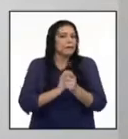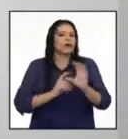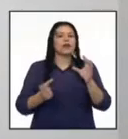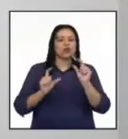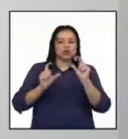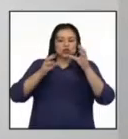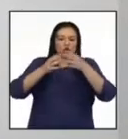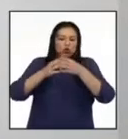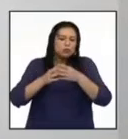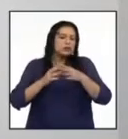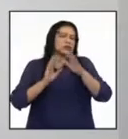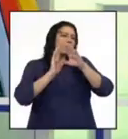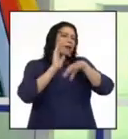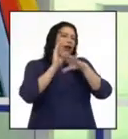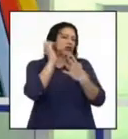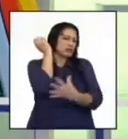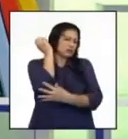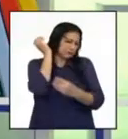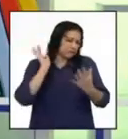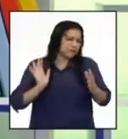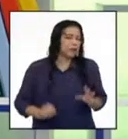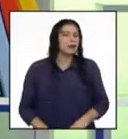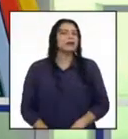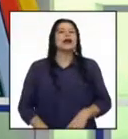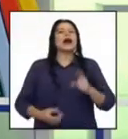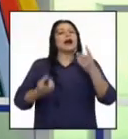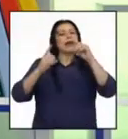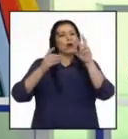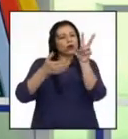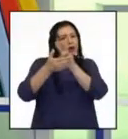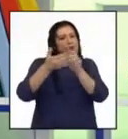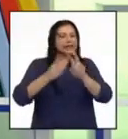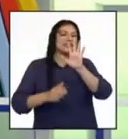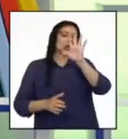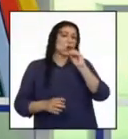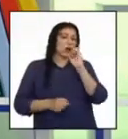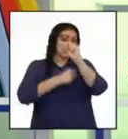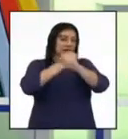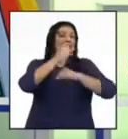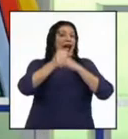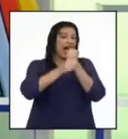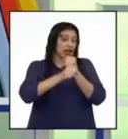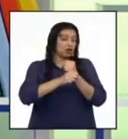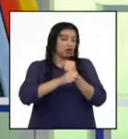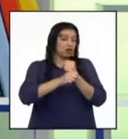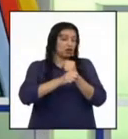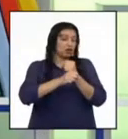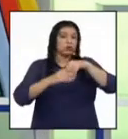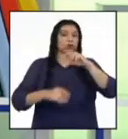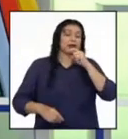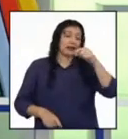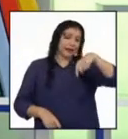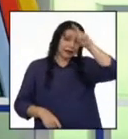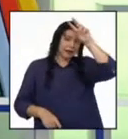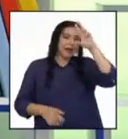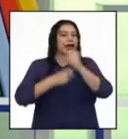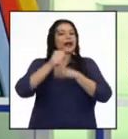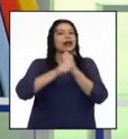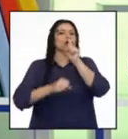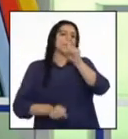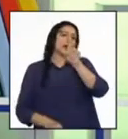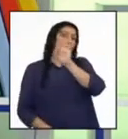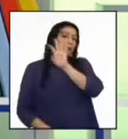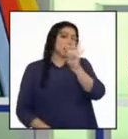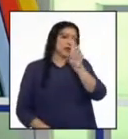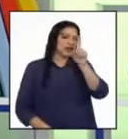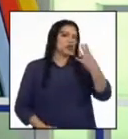clases menos favorecidas. De acuerdo al texto 50 años del voto femenino en el Perú, en 1941, durante el